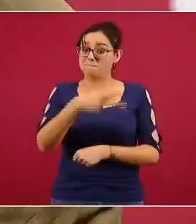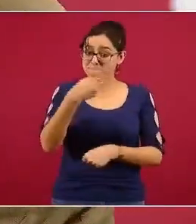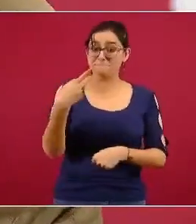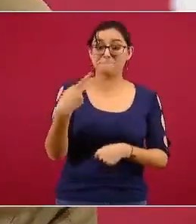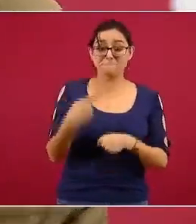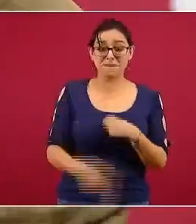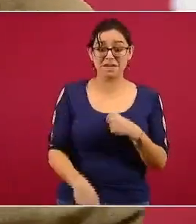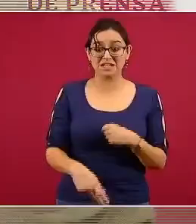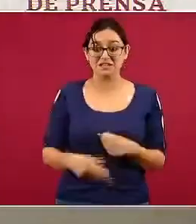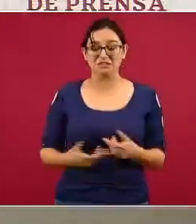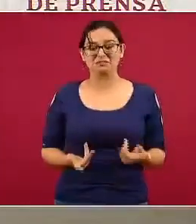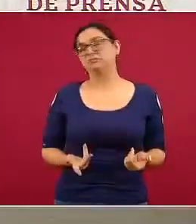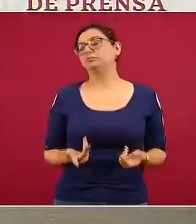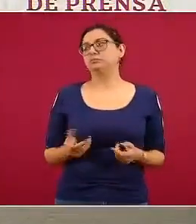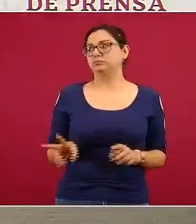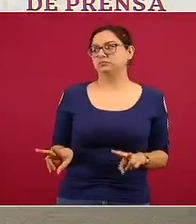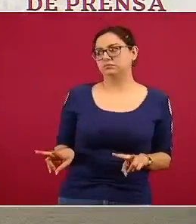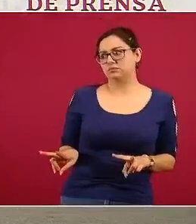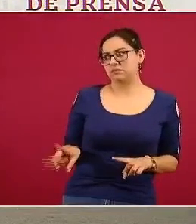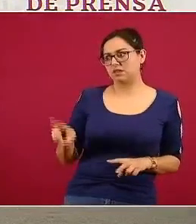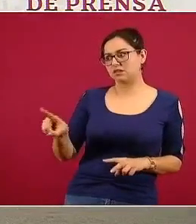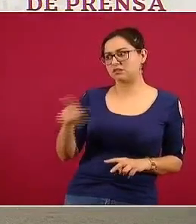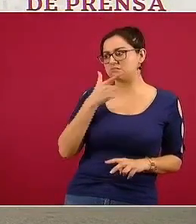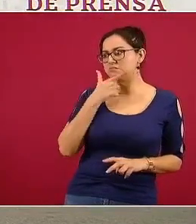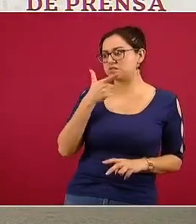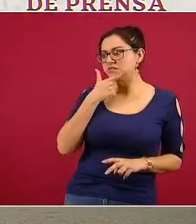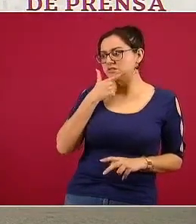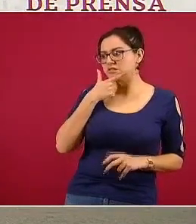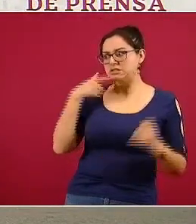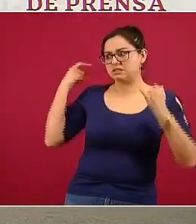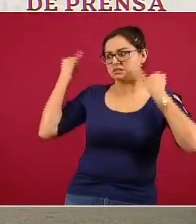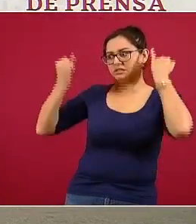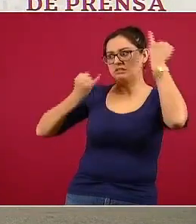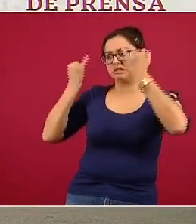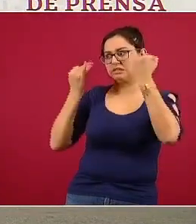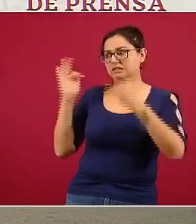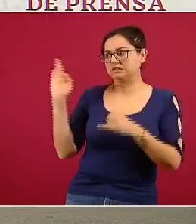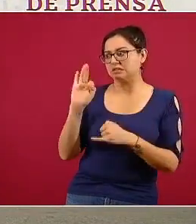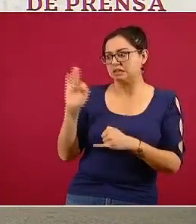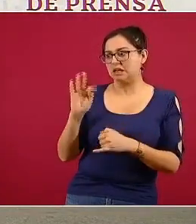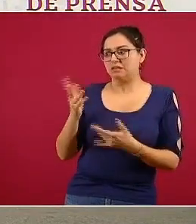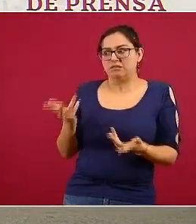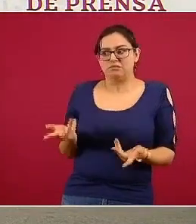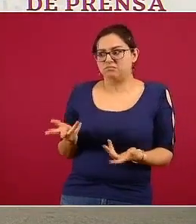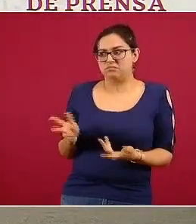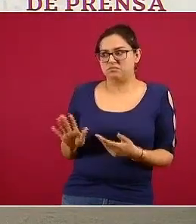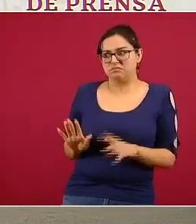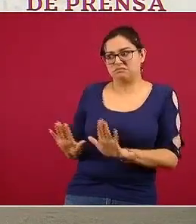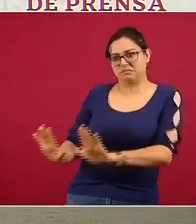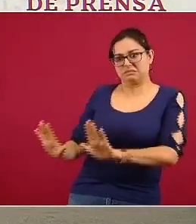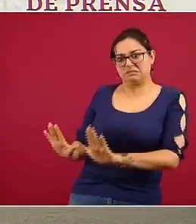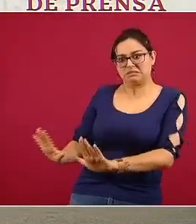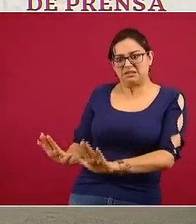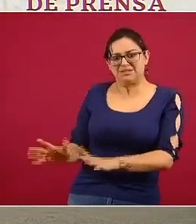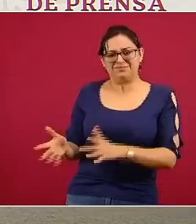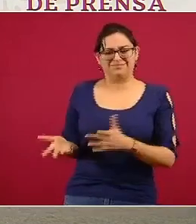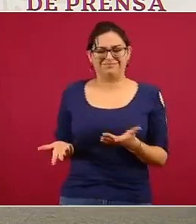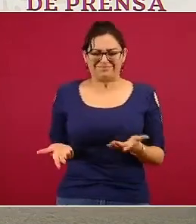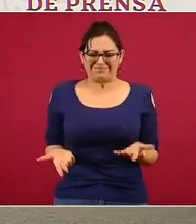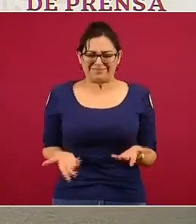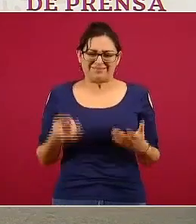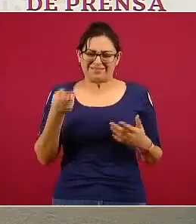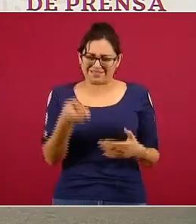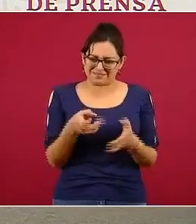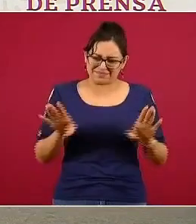cada vez que veamos a una persona de Inglaterra, pues igual y pensamos que puede estar viniendo de allá, ¿no? Entonces, mejor no te acerques. Entonces, este tipo